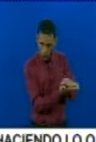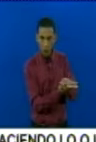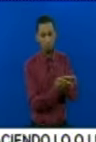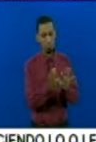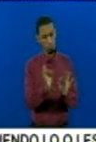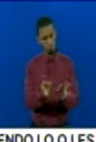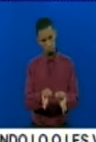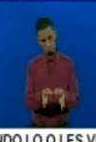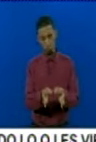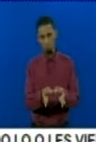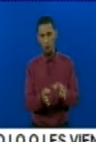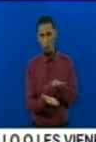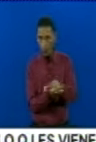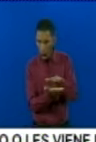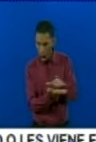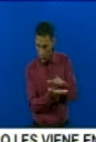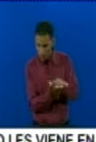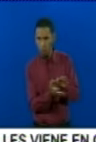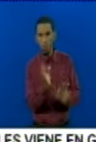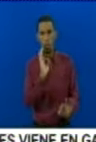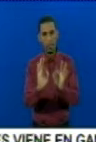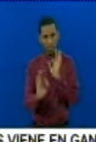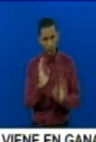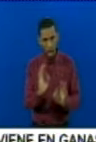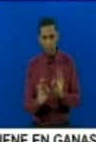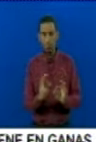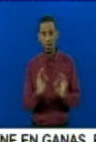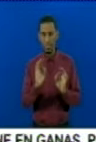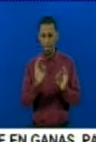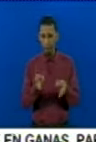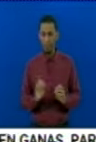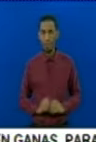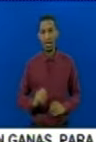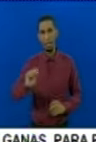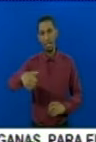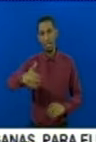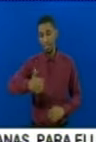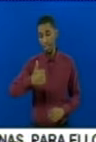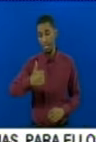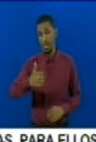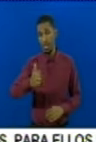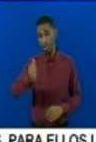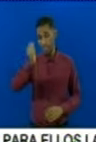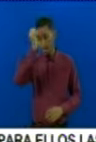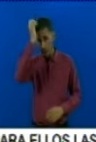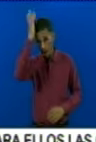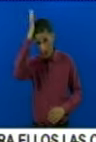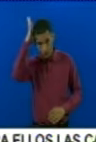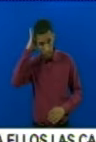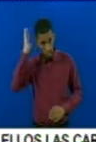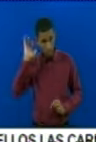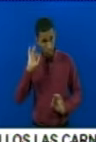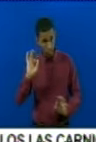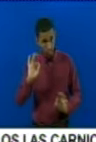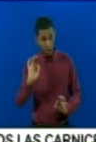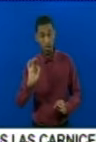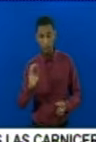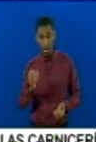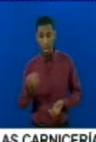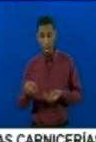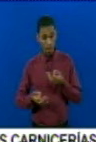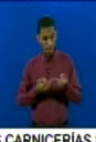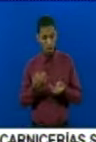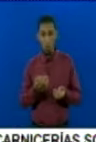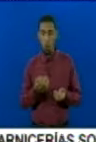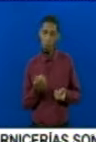Y además garantizado y respaldado con la intervención del presidente de la República y primer secretario del Comité Central, que como en pocos